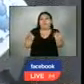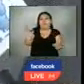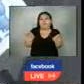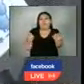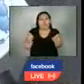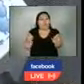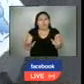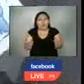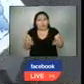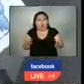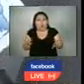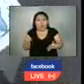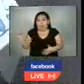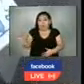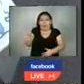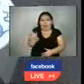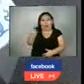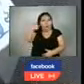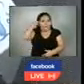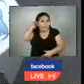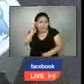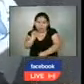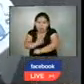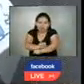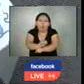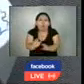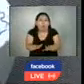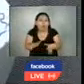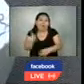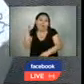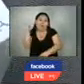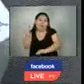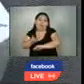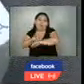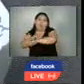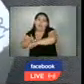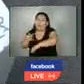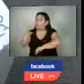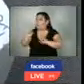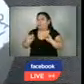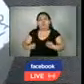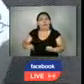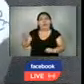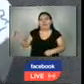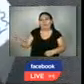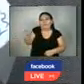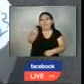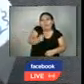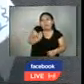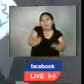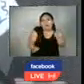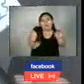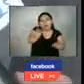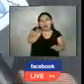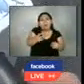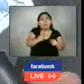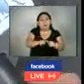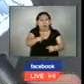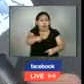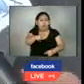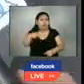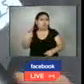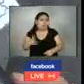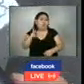la presencia del procesado, ya que por motivo de transporte no fue trasladado pero sí contó con su